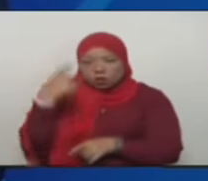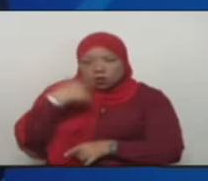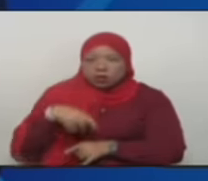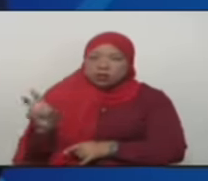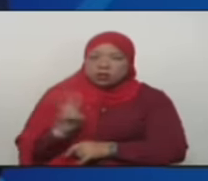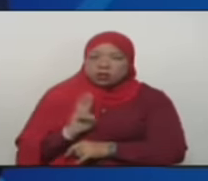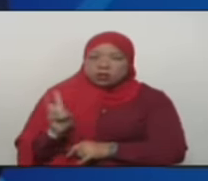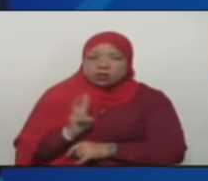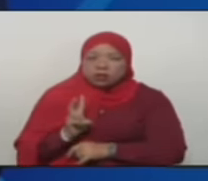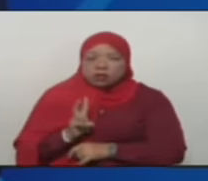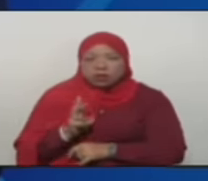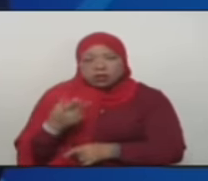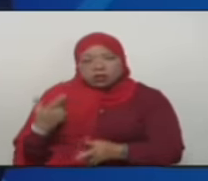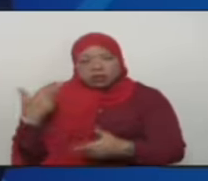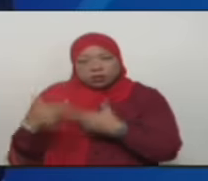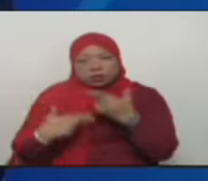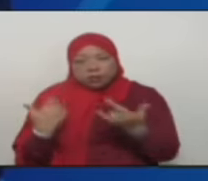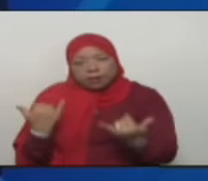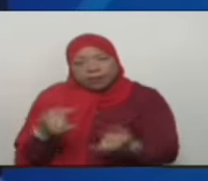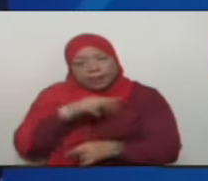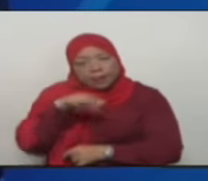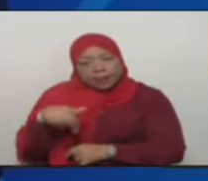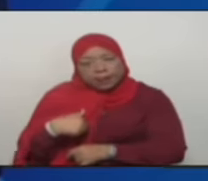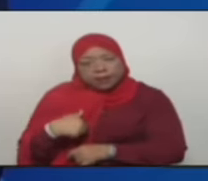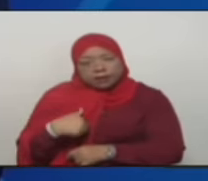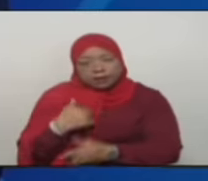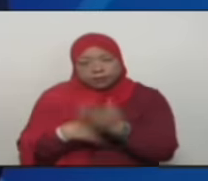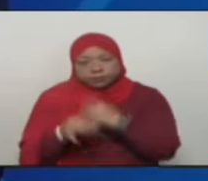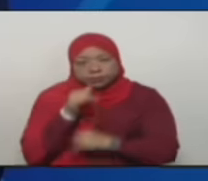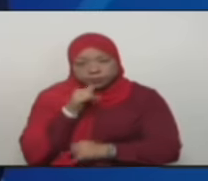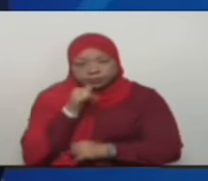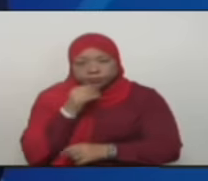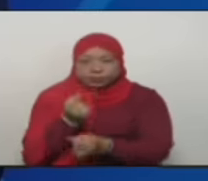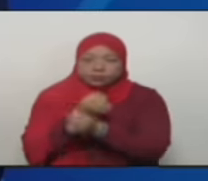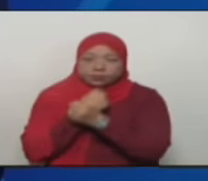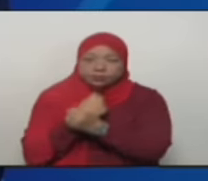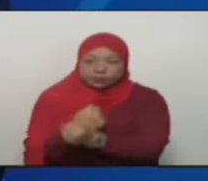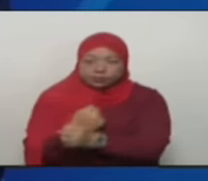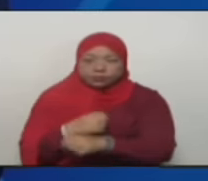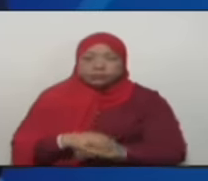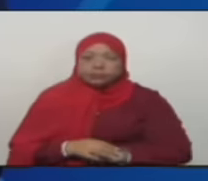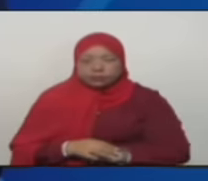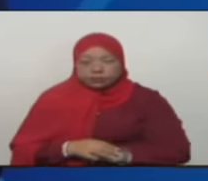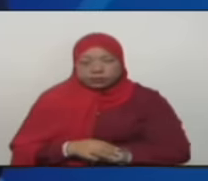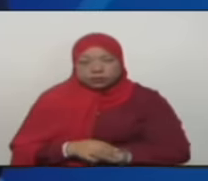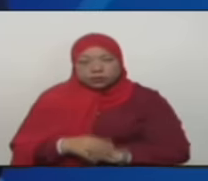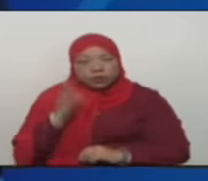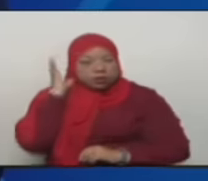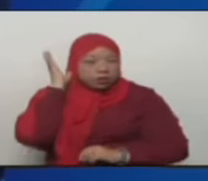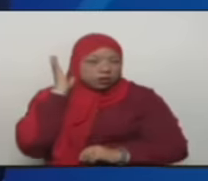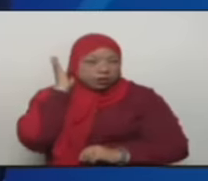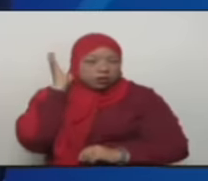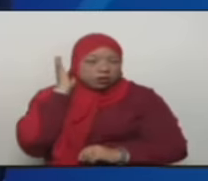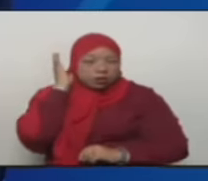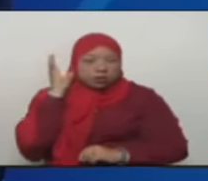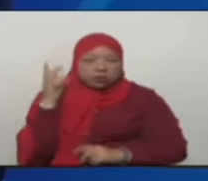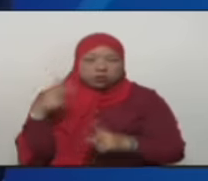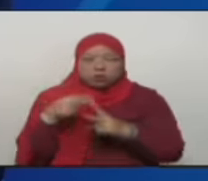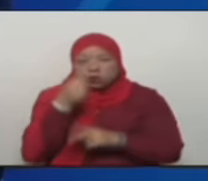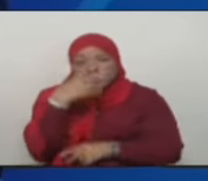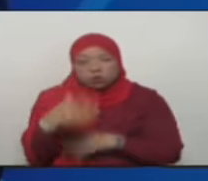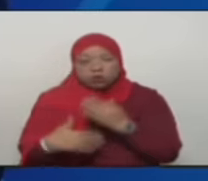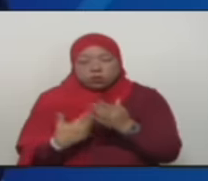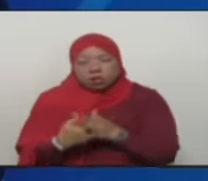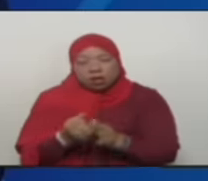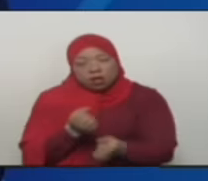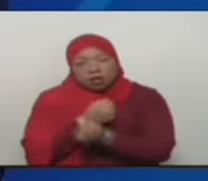Venezuela. Y el arma más grande que tenemos para sanarnos es el amor y la conciencia. Con una buena dosis